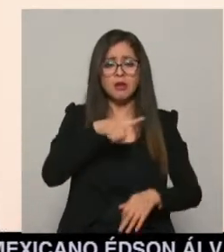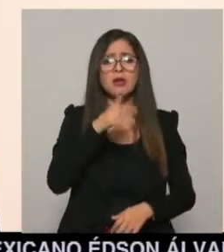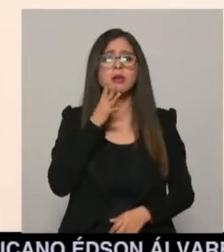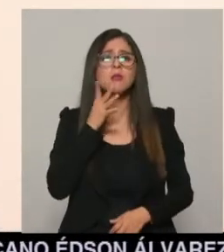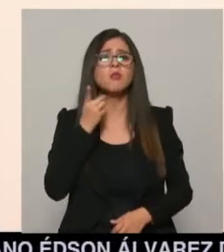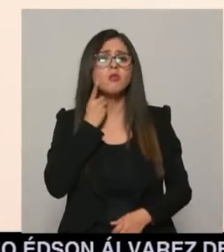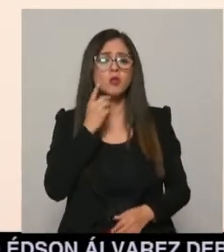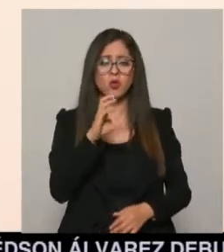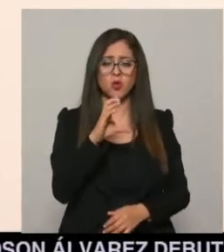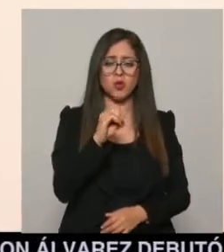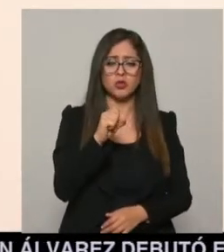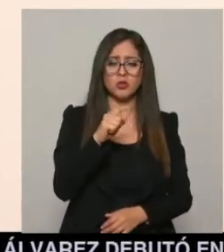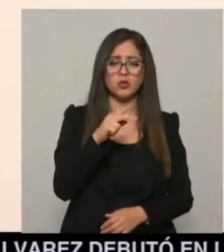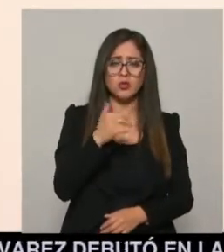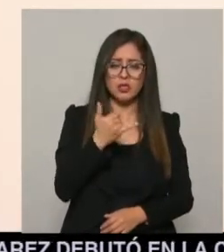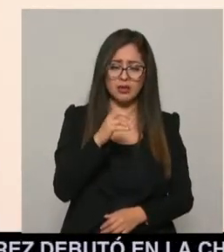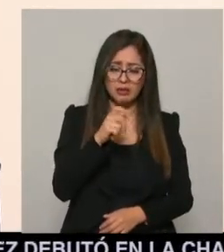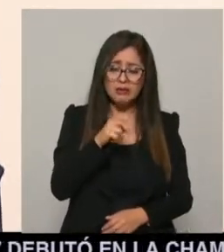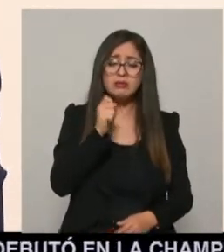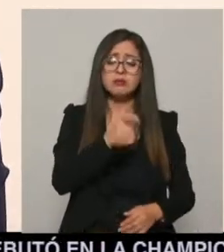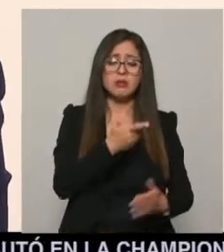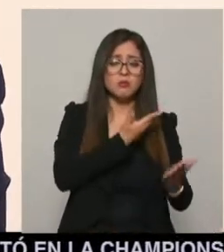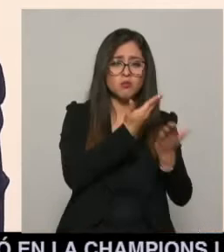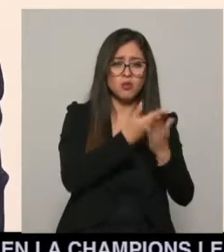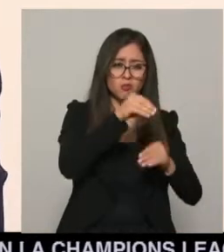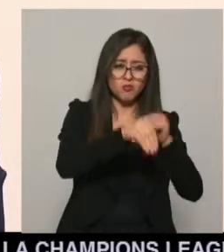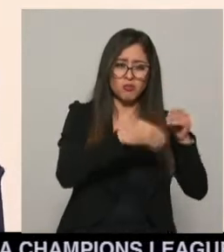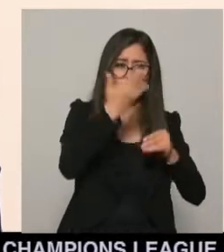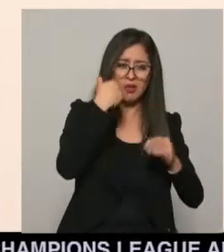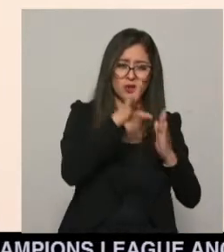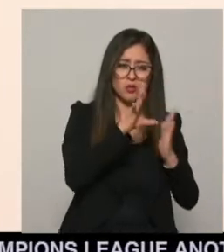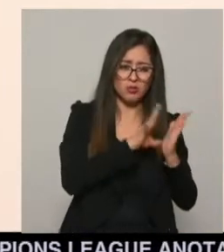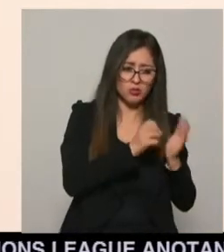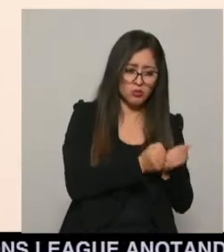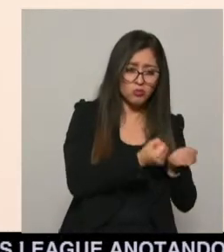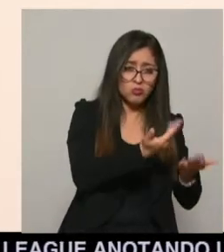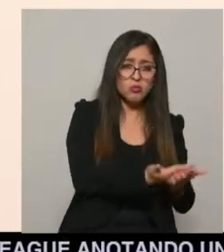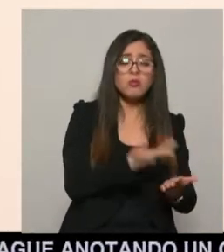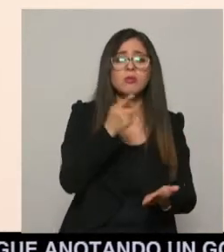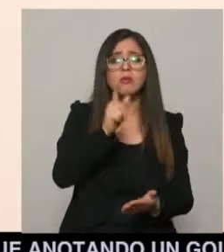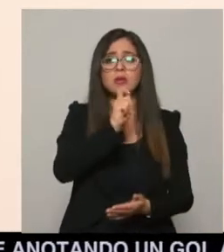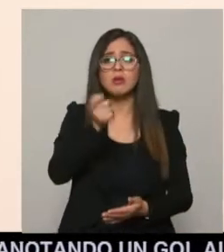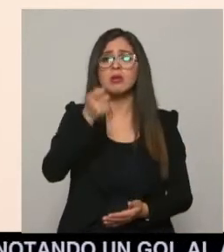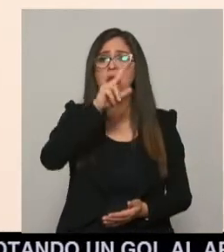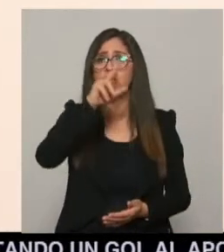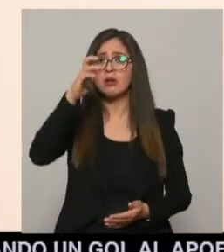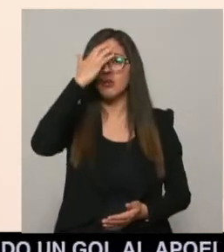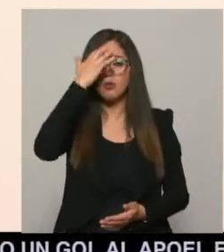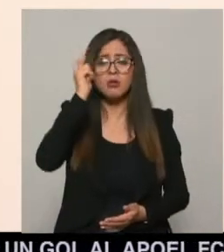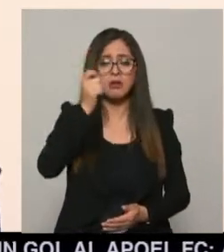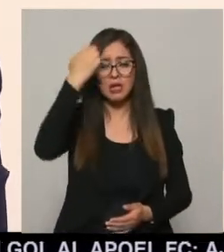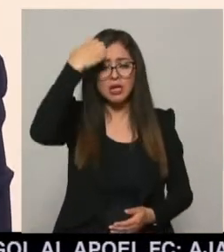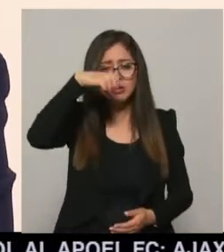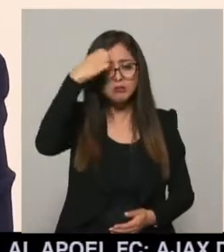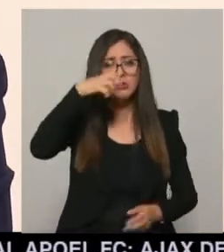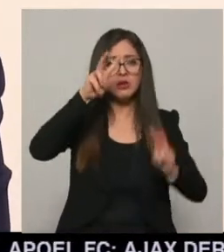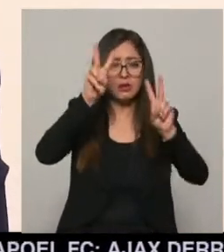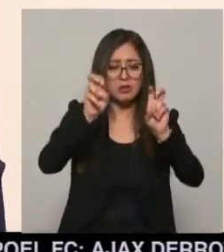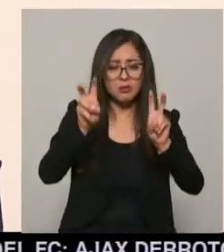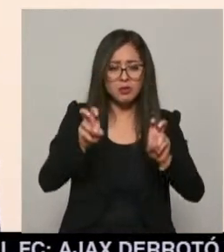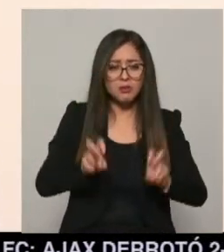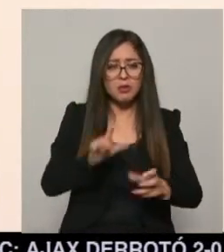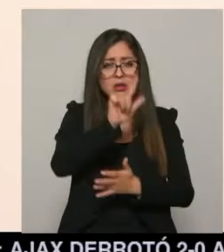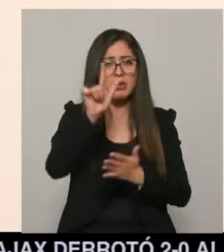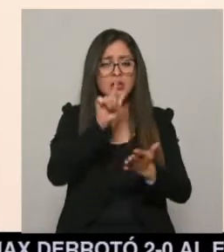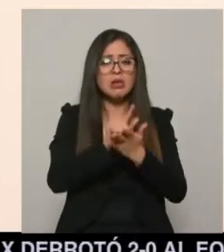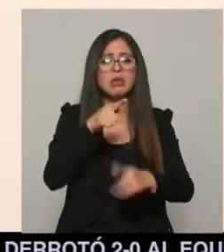creara un Consejo Judicial Ciudadano, que es un grupo de ciudadanos reconocidos, expertos en los temas legales, quienes